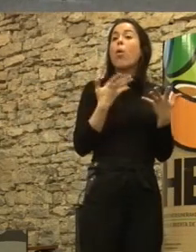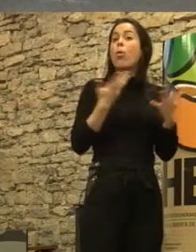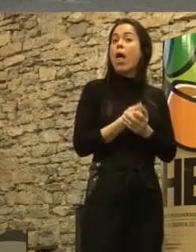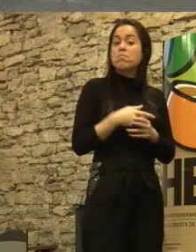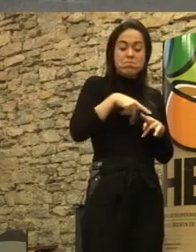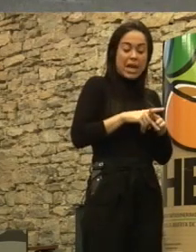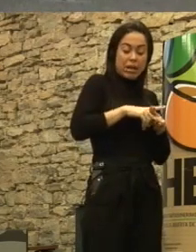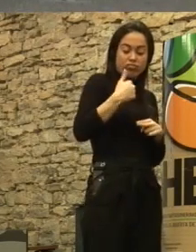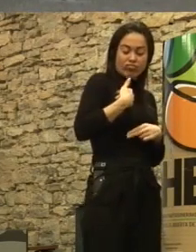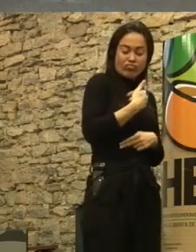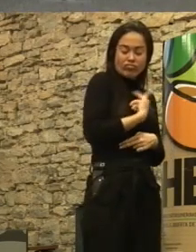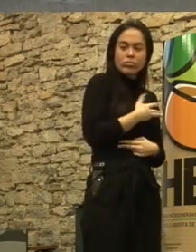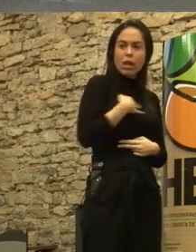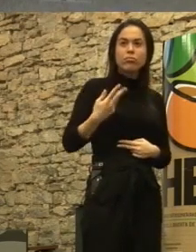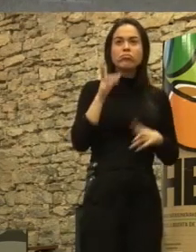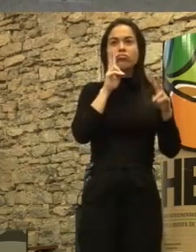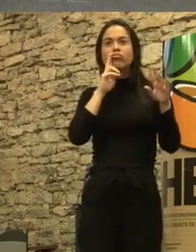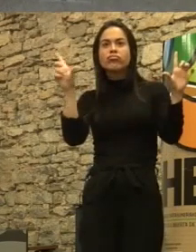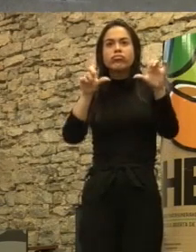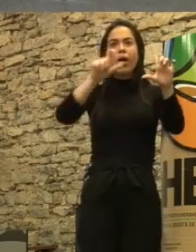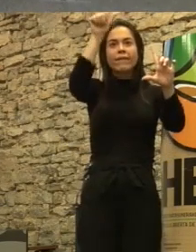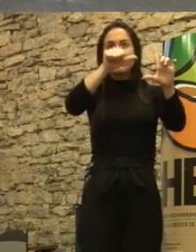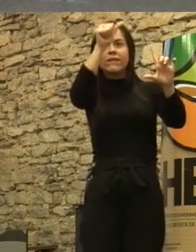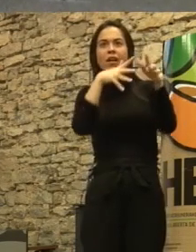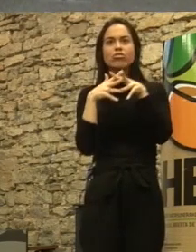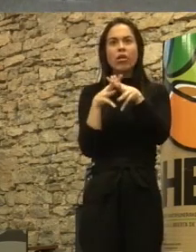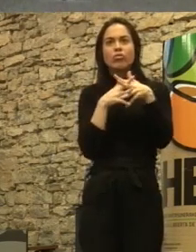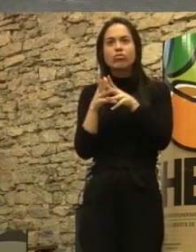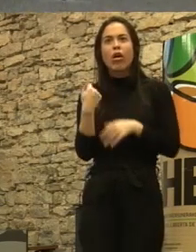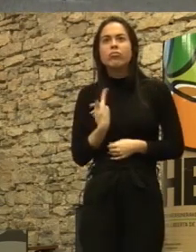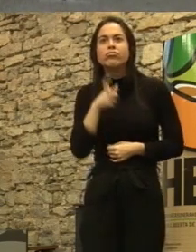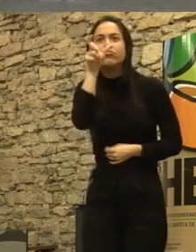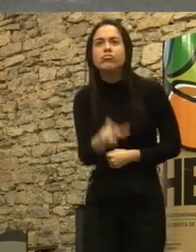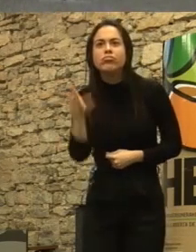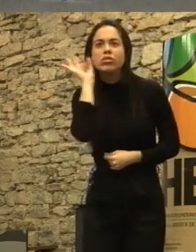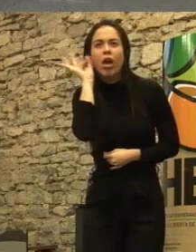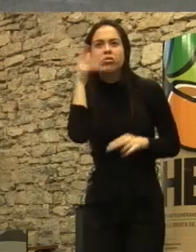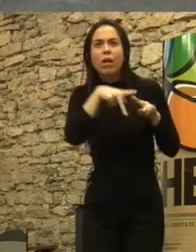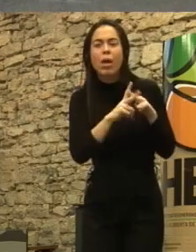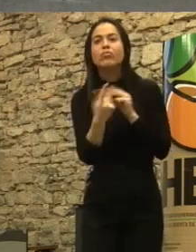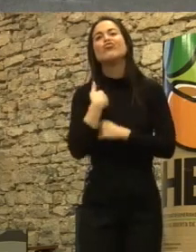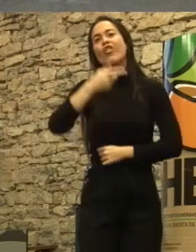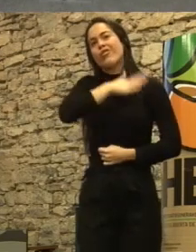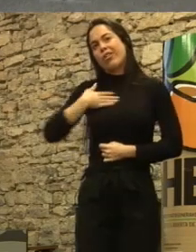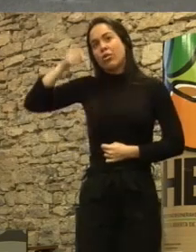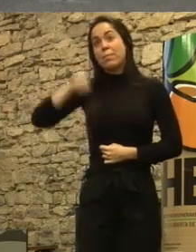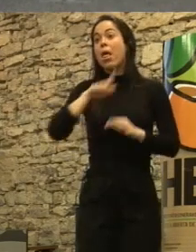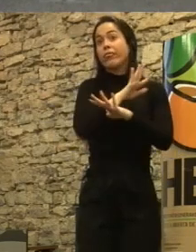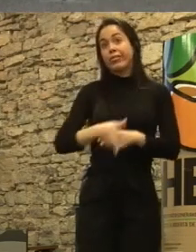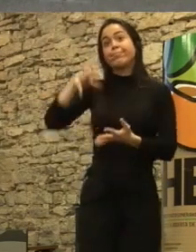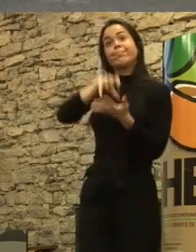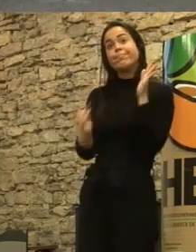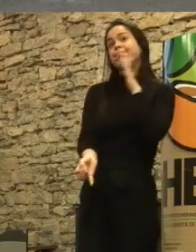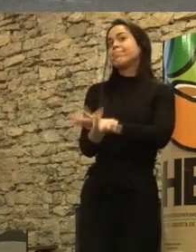vi un documental que había mujer mecánico en Estados Unidos, se dijo yo también. Eso fue todo, ¿vale? ¿Ves?